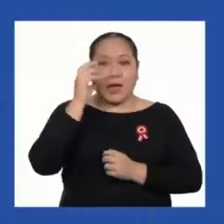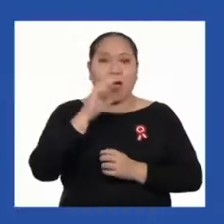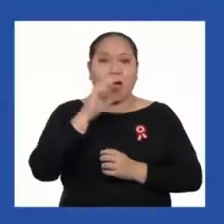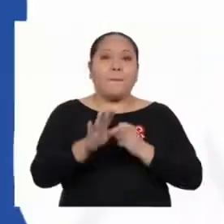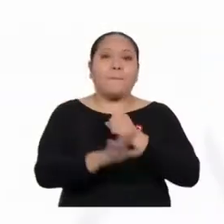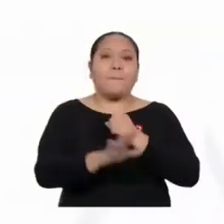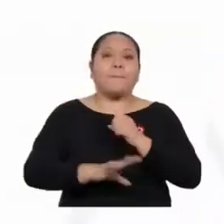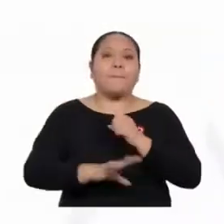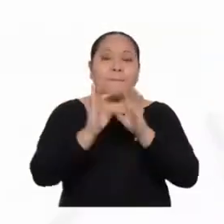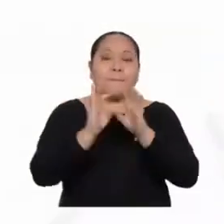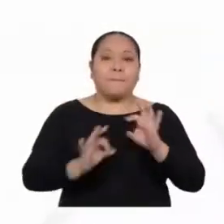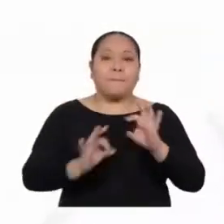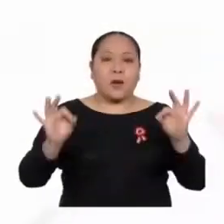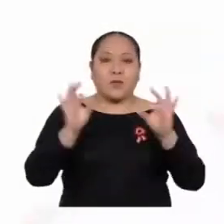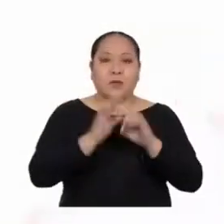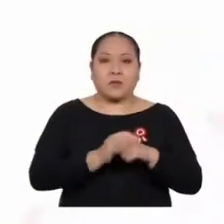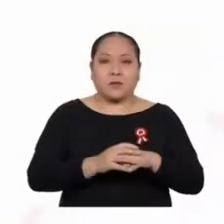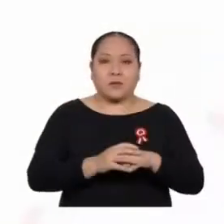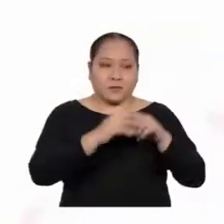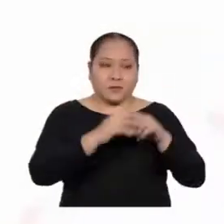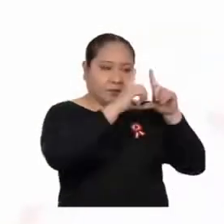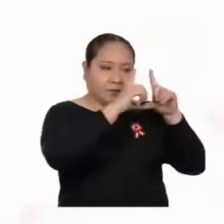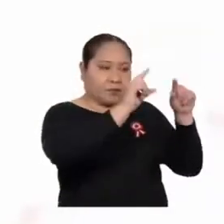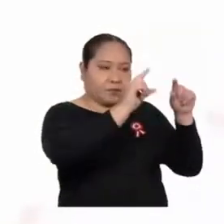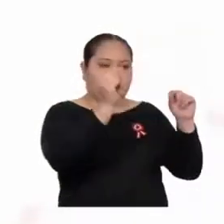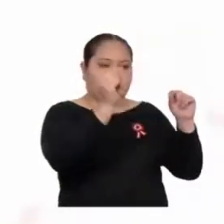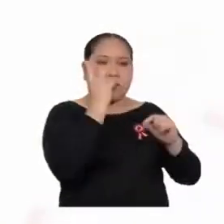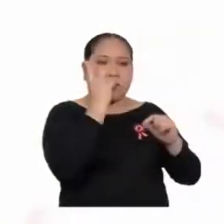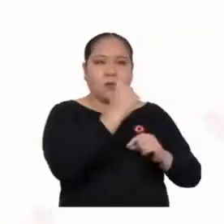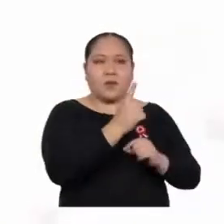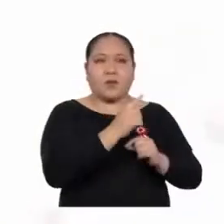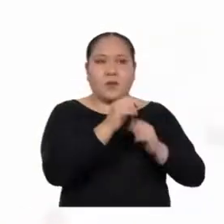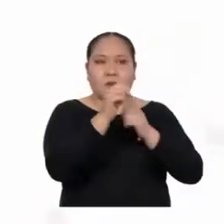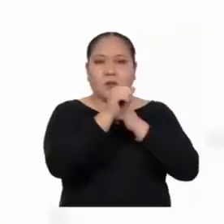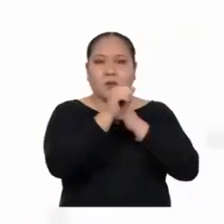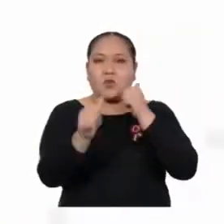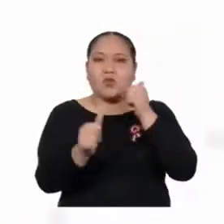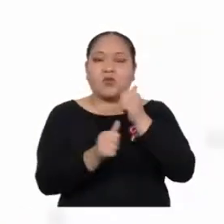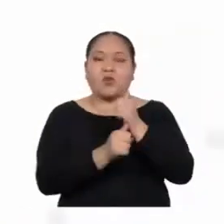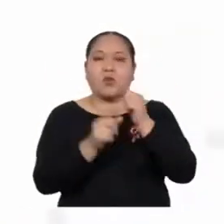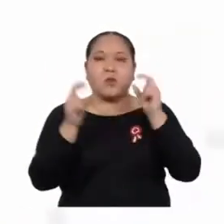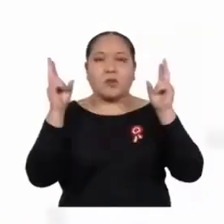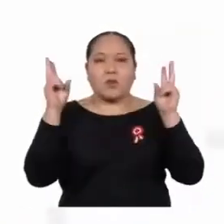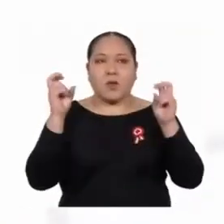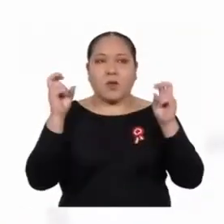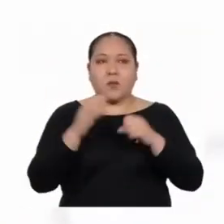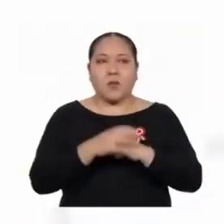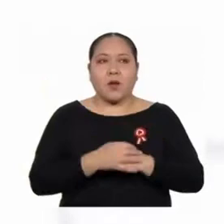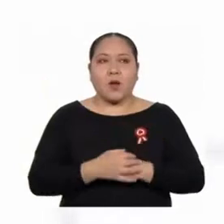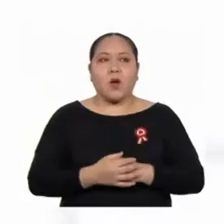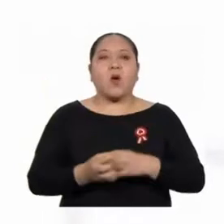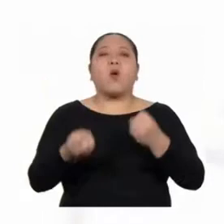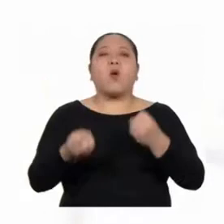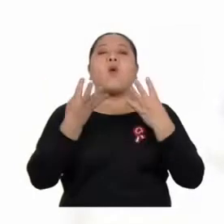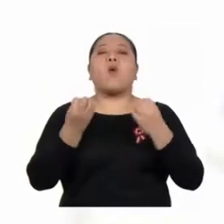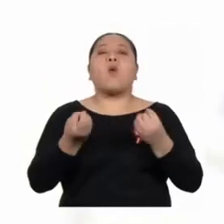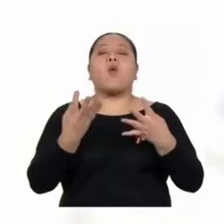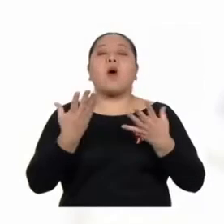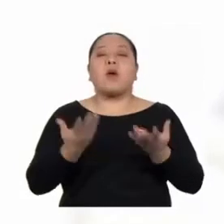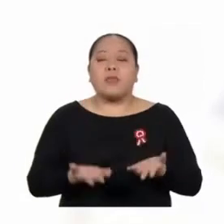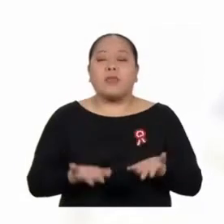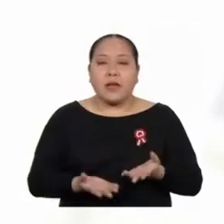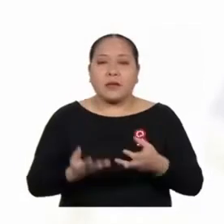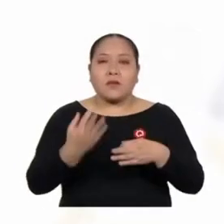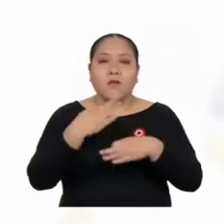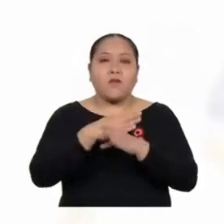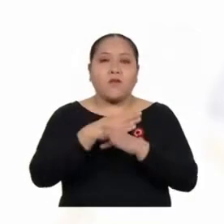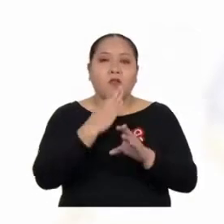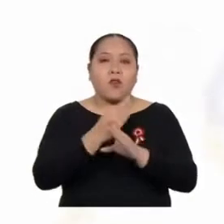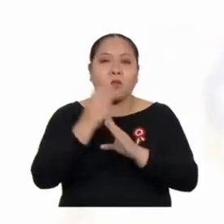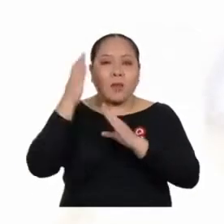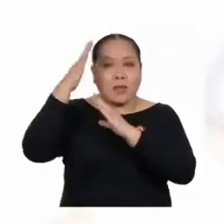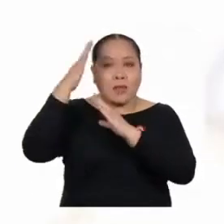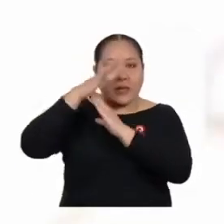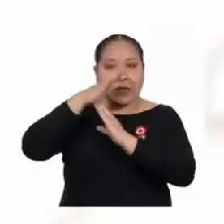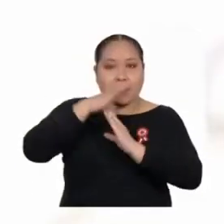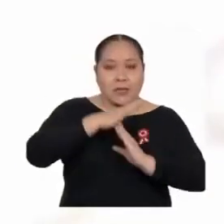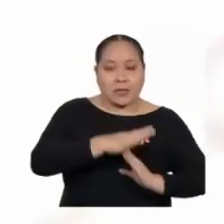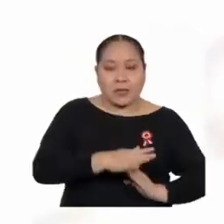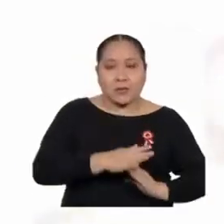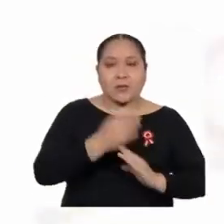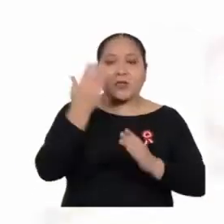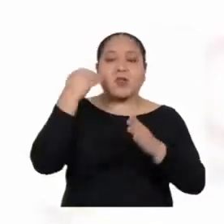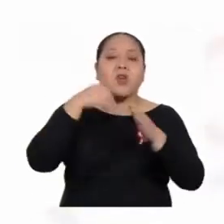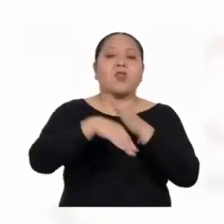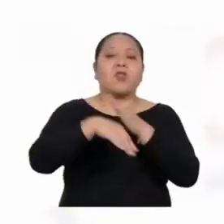dicen? Párrafo 1. Subtema. Cantidad de casos de discriminación reportados en